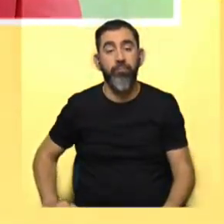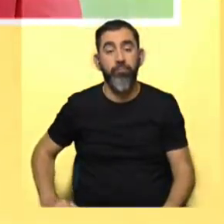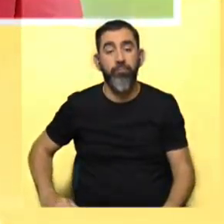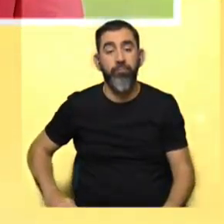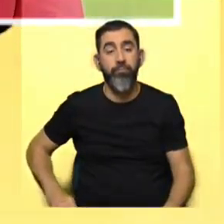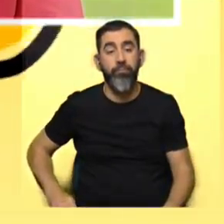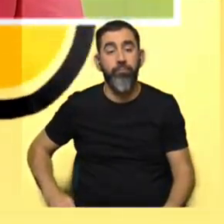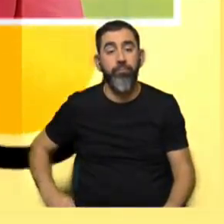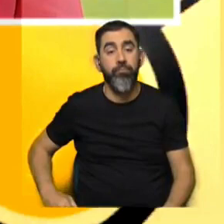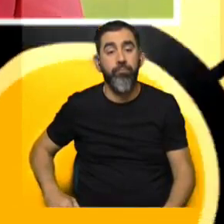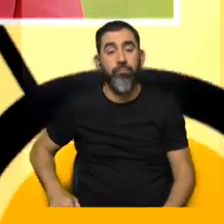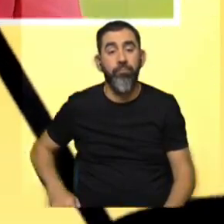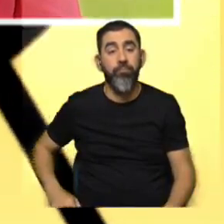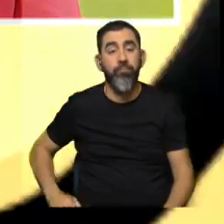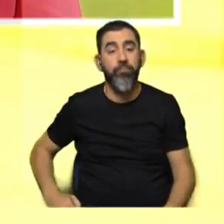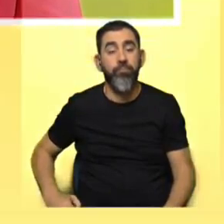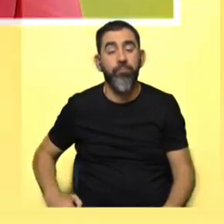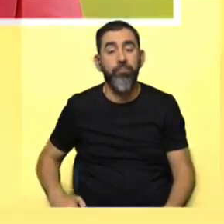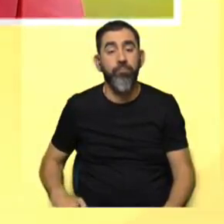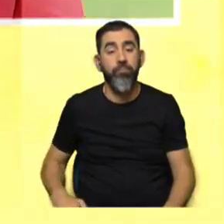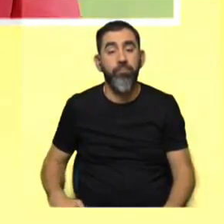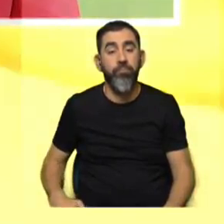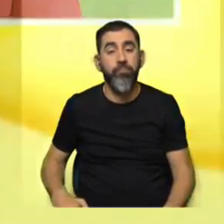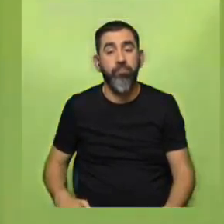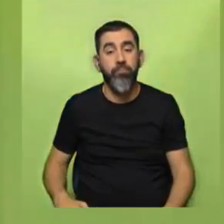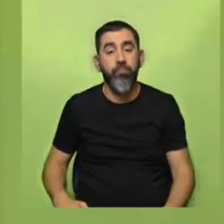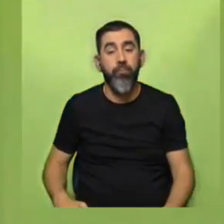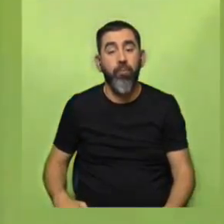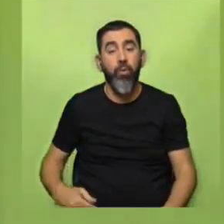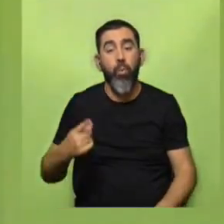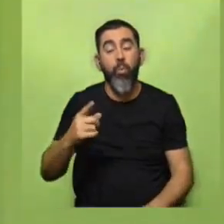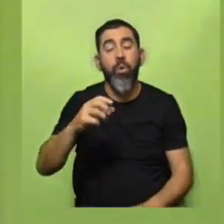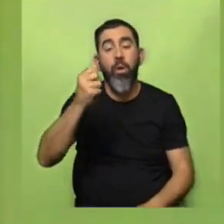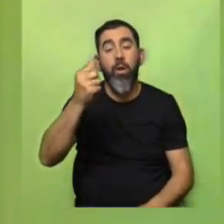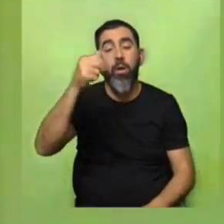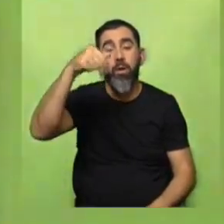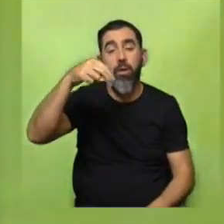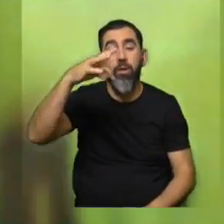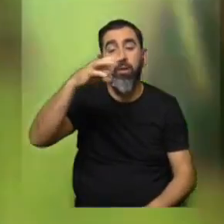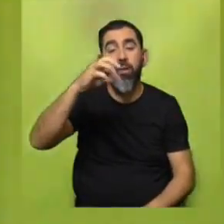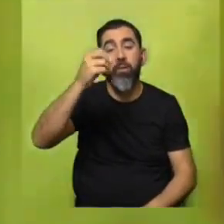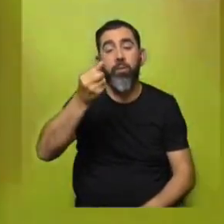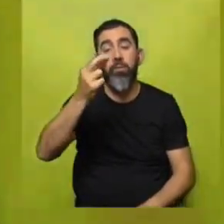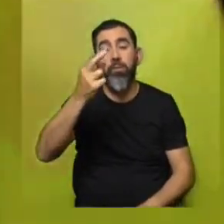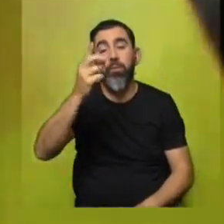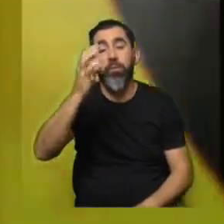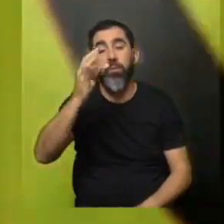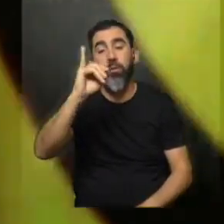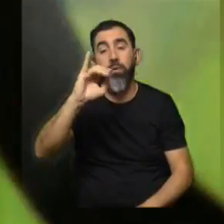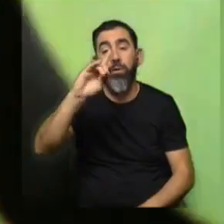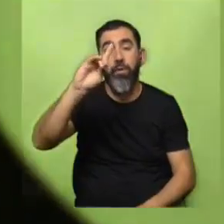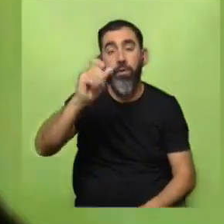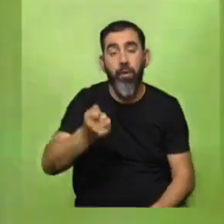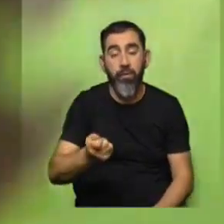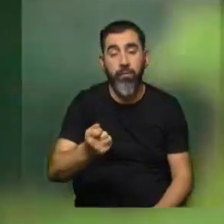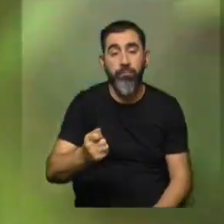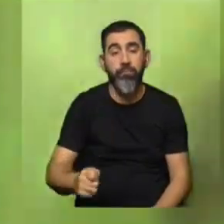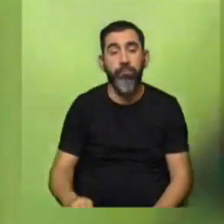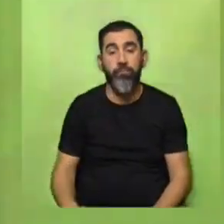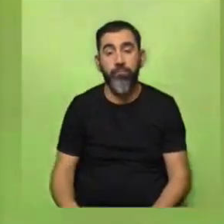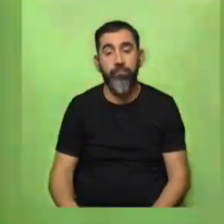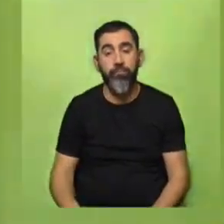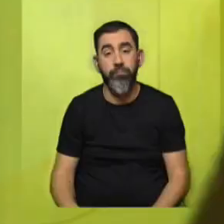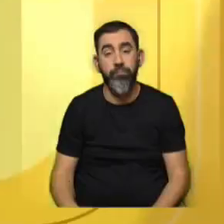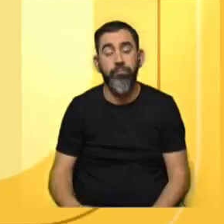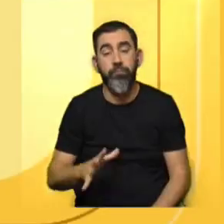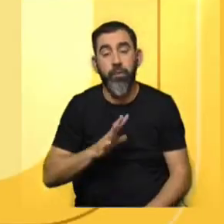2. Y bueno, justamente lo que hacen, una de ellas está en la Antártida. Ah, mirá, sí. Una vez está en la Antártida y bueno, cuentan con